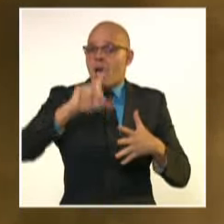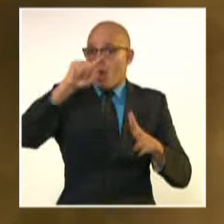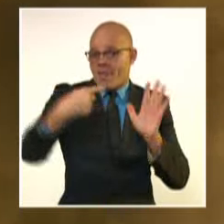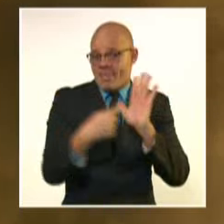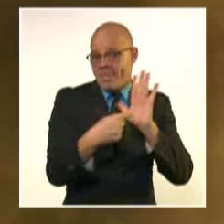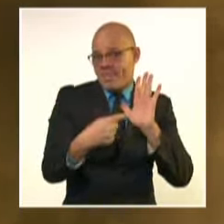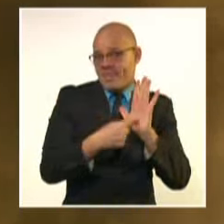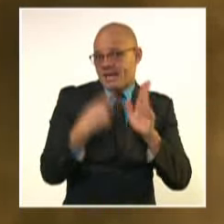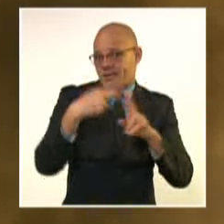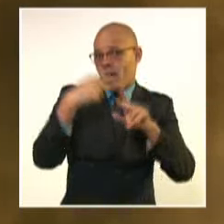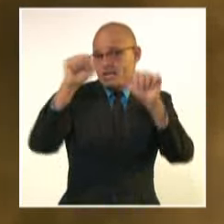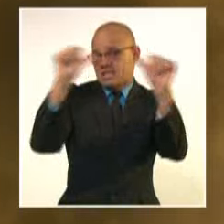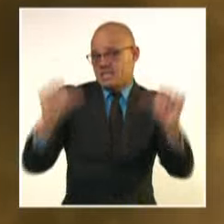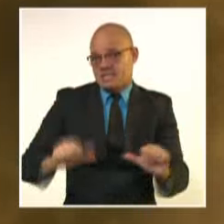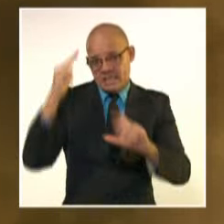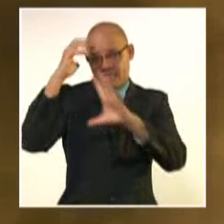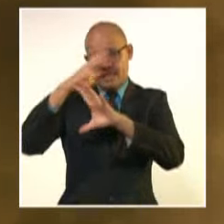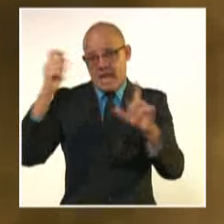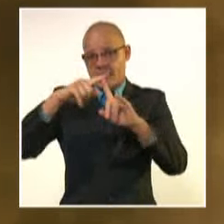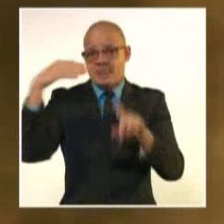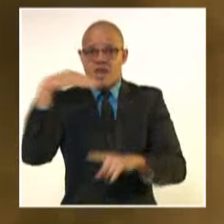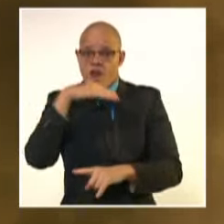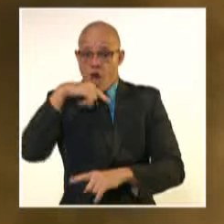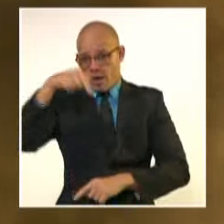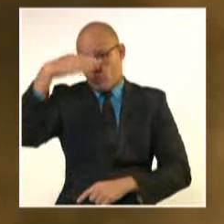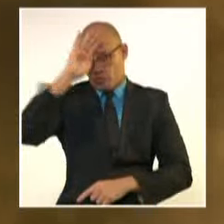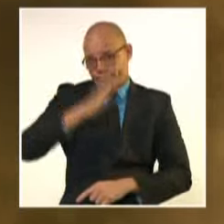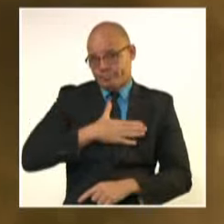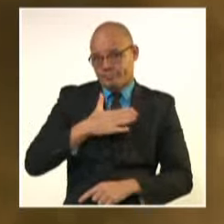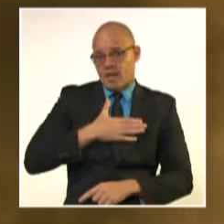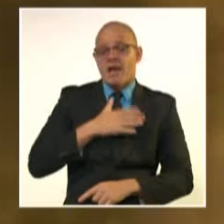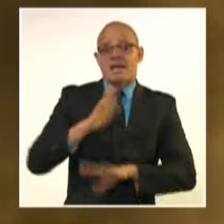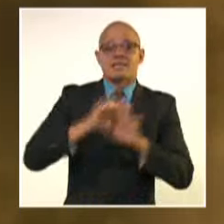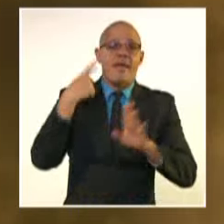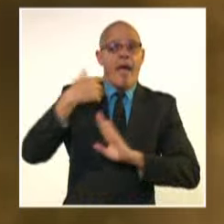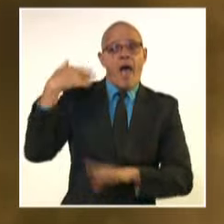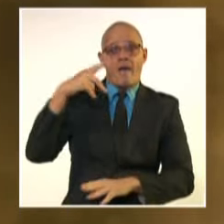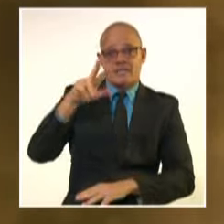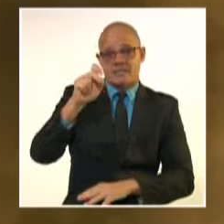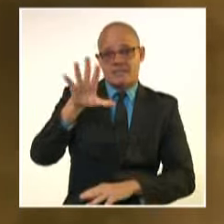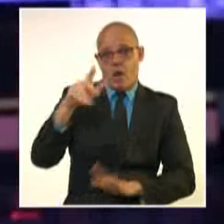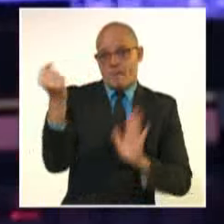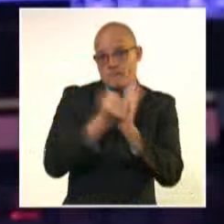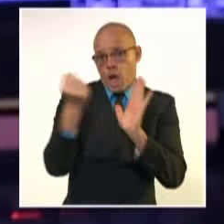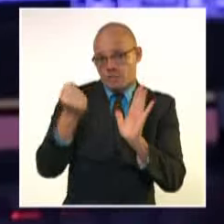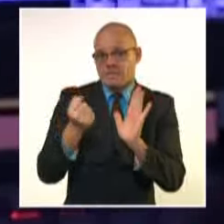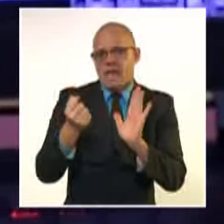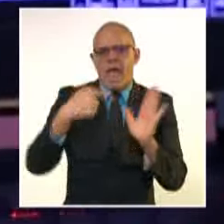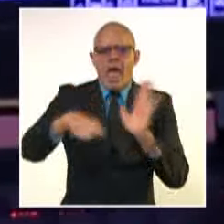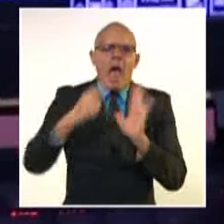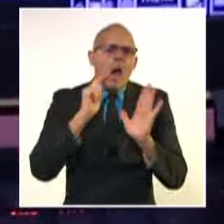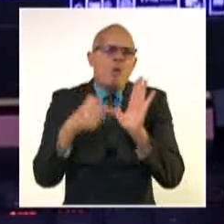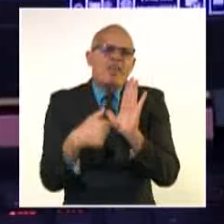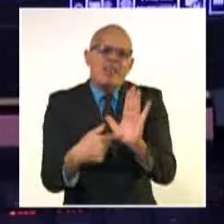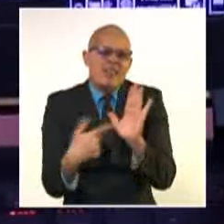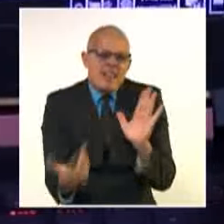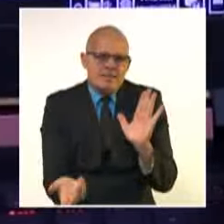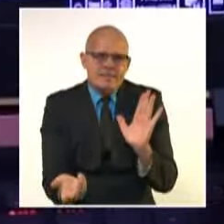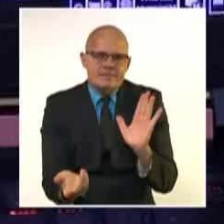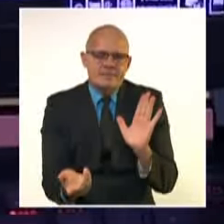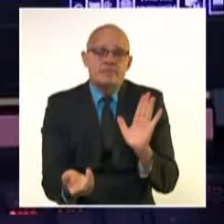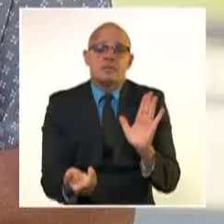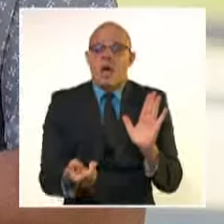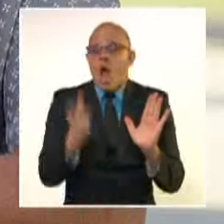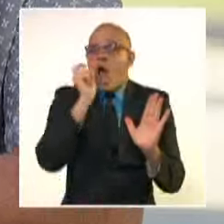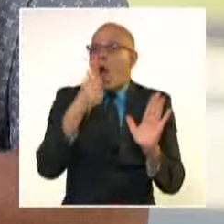de Ciencia, Tecnología e Innovación de Cuba, aprobada en 2025. Pero, ¿qué otras posibilidades ofrece? Busca promover